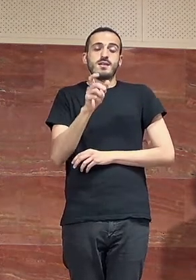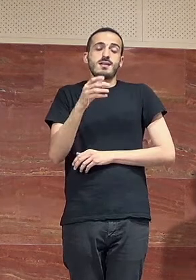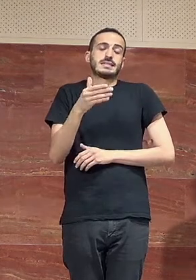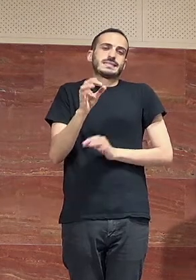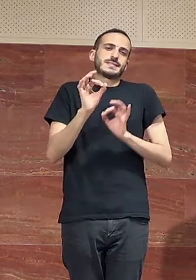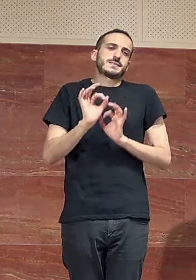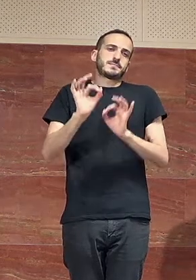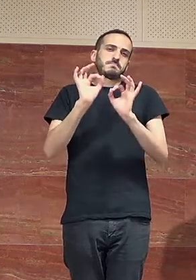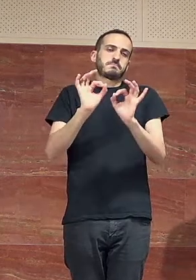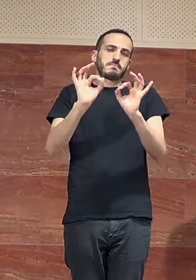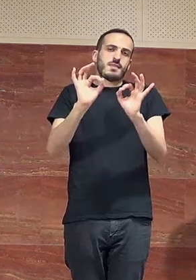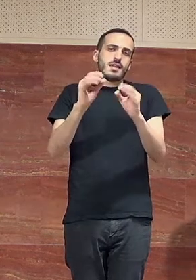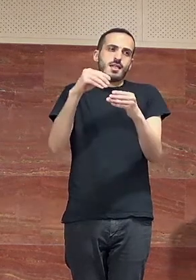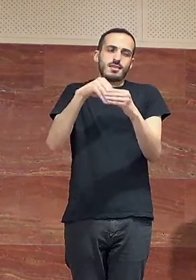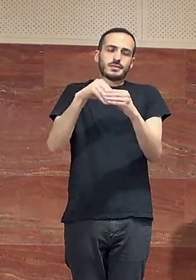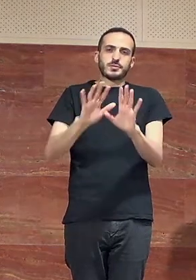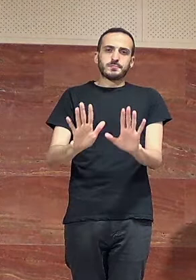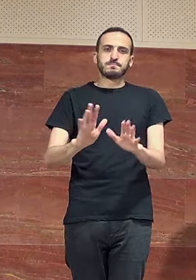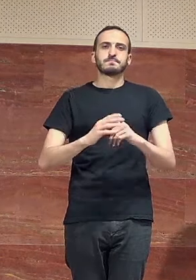más vulnerables.